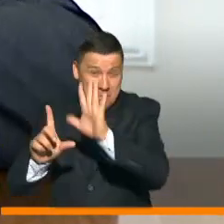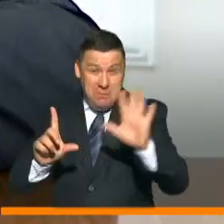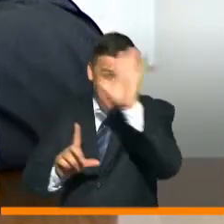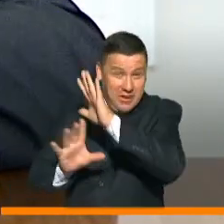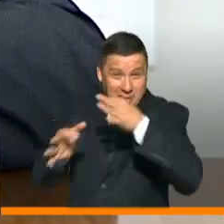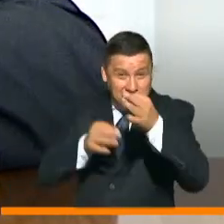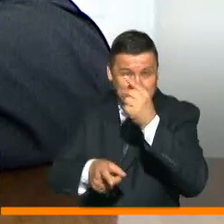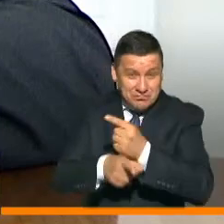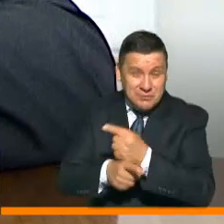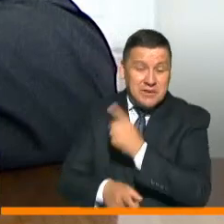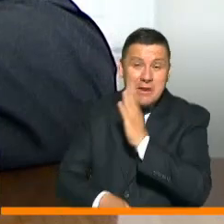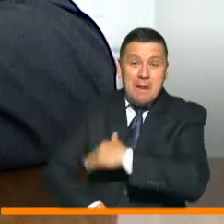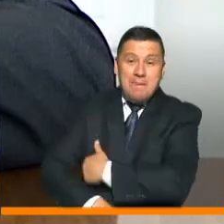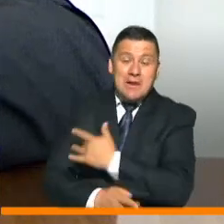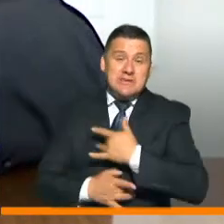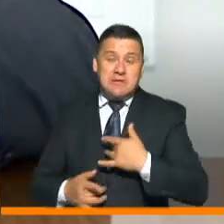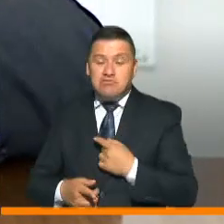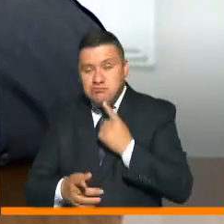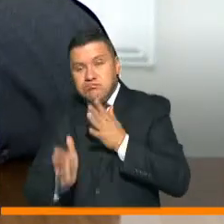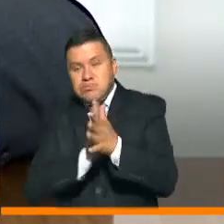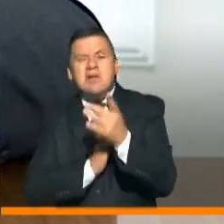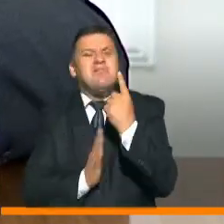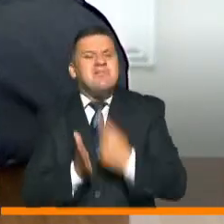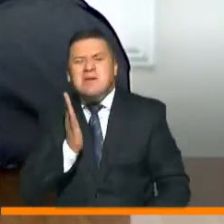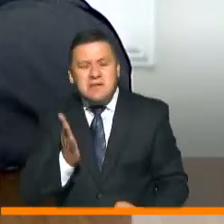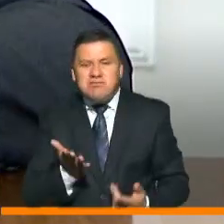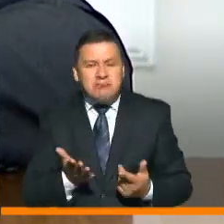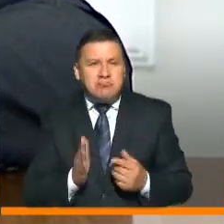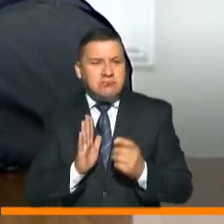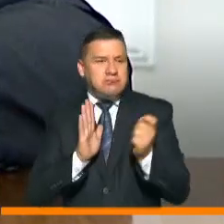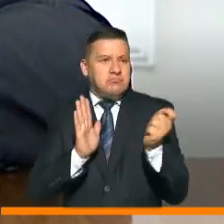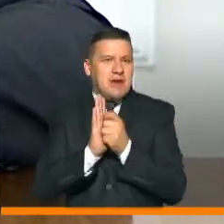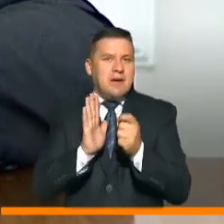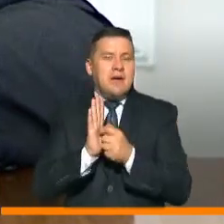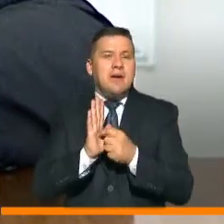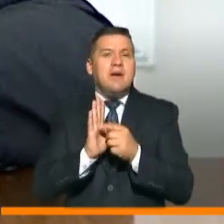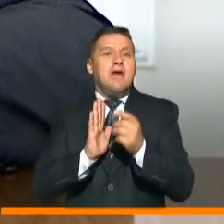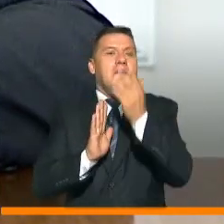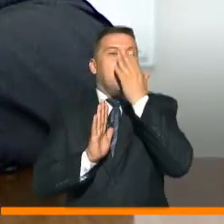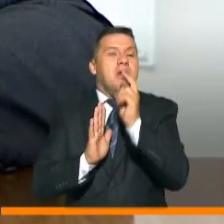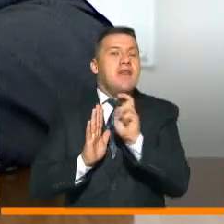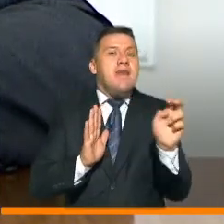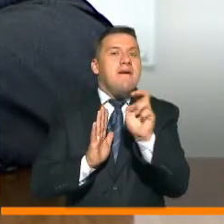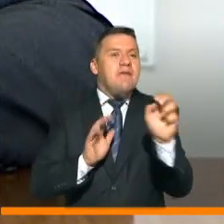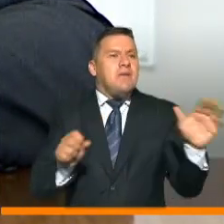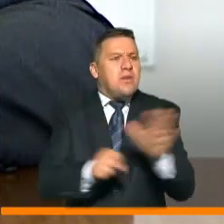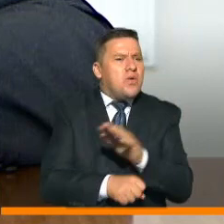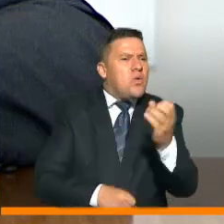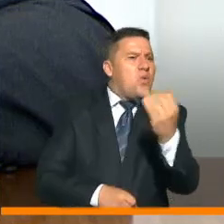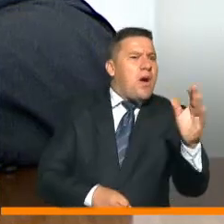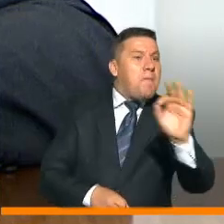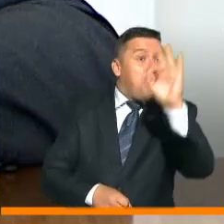lo ha anunciado el ministro de Salud, lo que se establecen y se mantienen todavía son las categorías de ocupación de UCI, en donde de acuerdo a